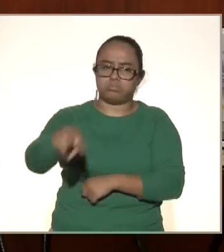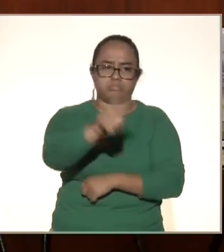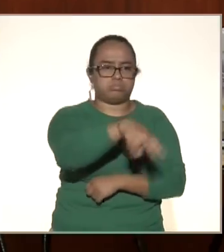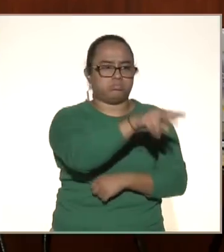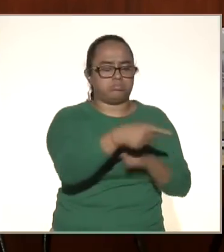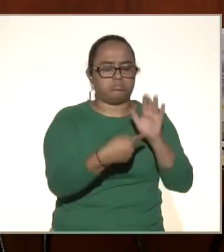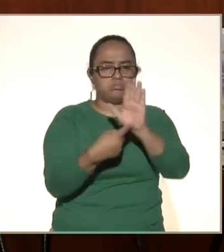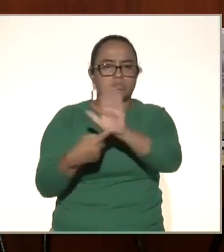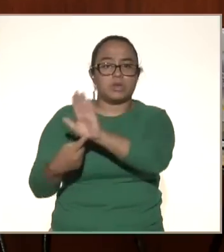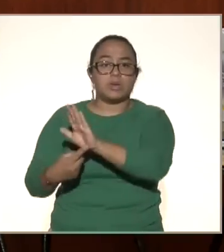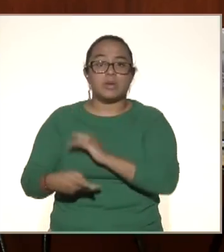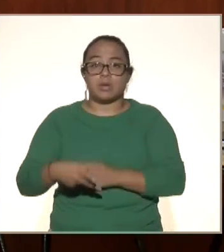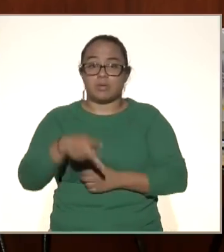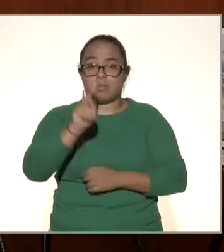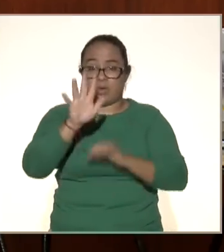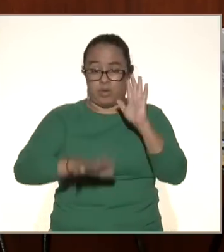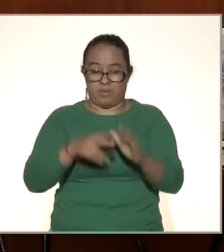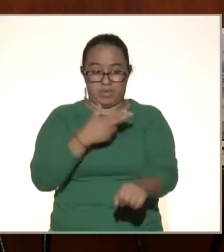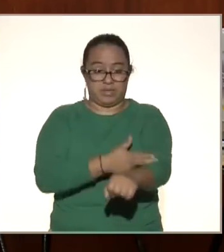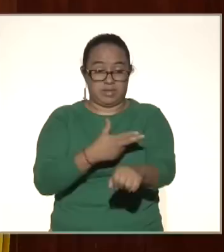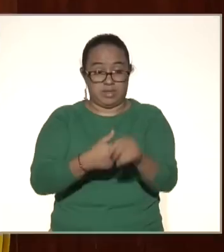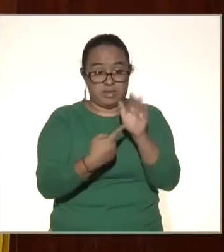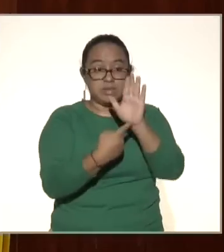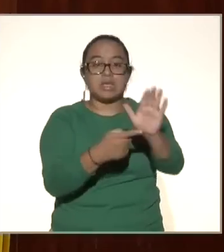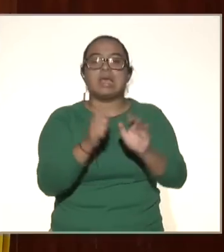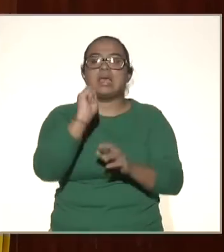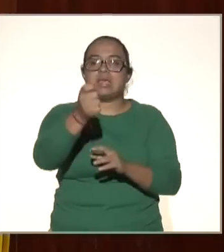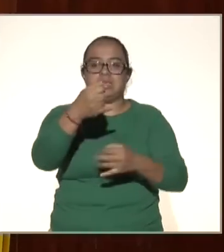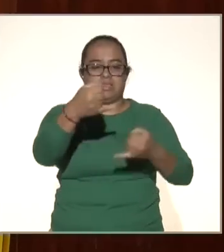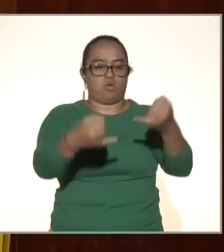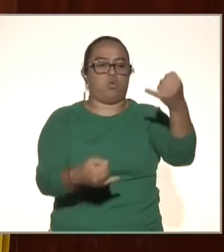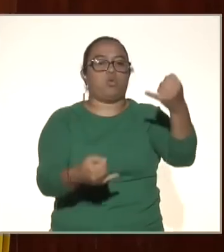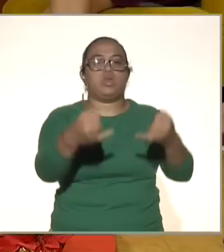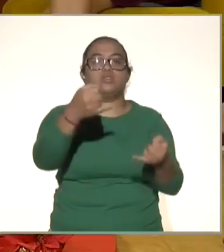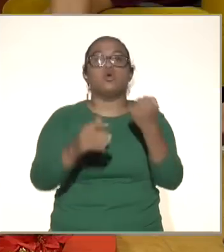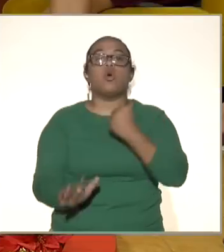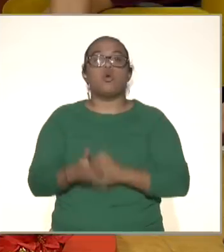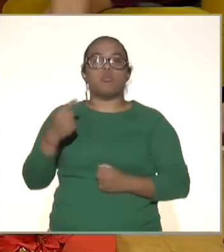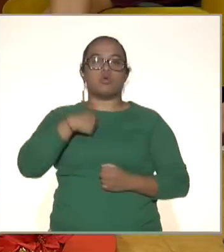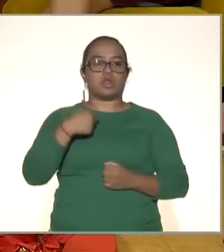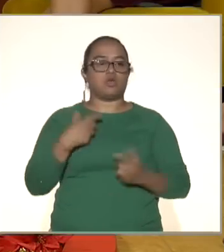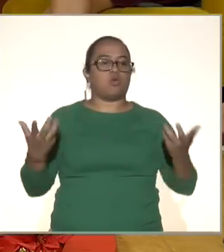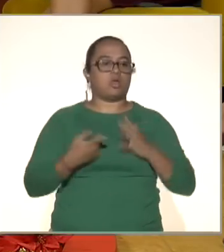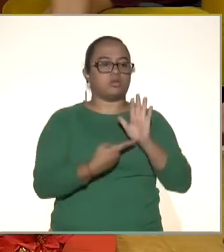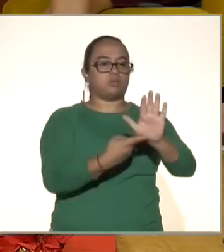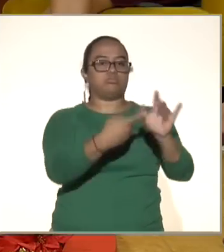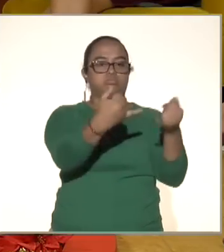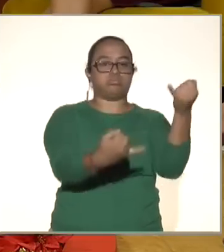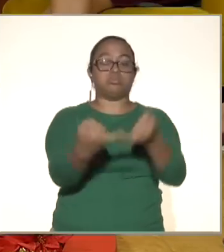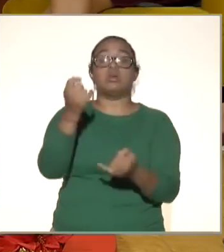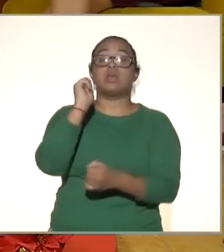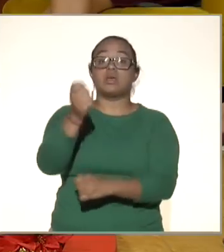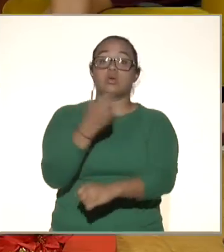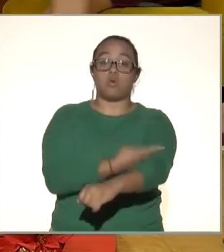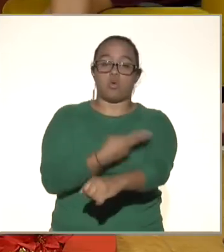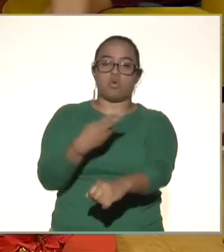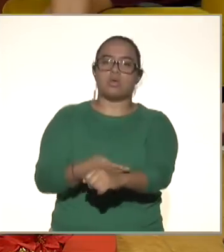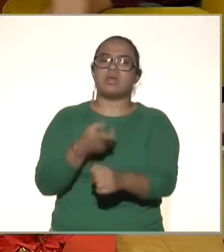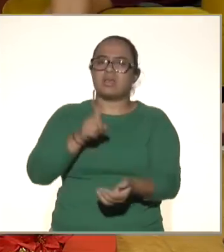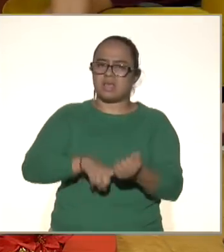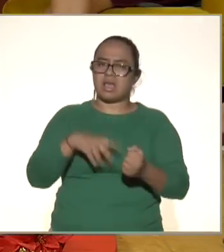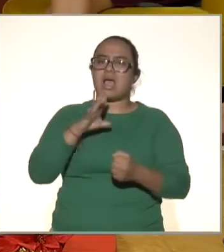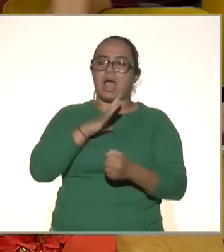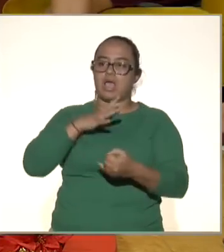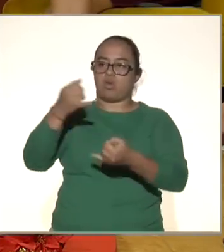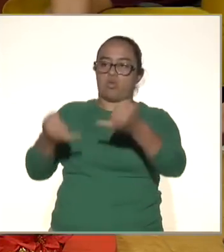esta honestidad lleva un juicio. Así es. Porque surge de él. Ajá. No es una honestidad con un juicio.